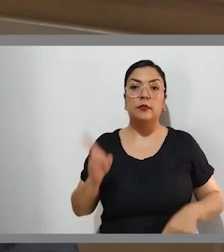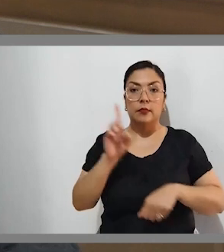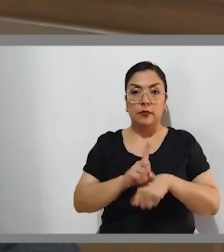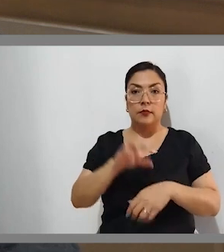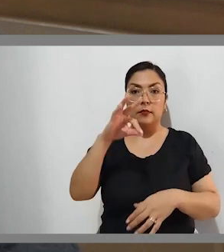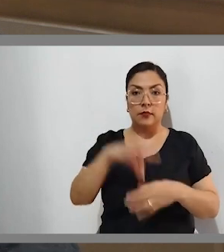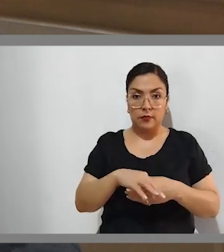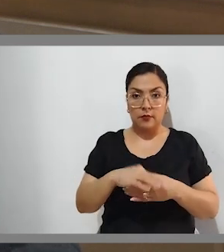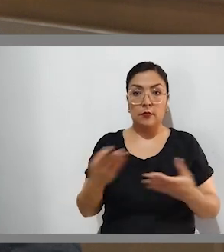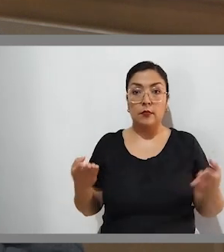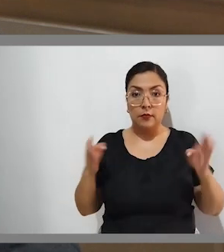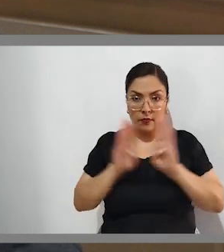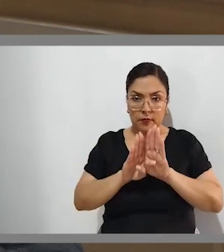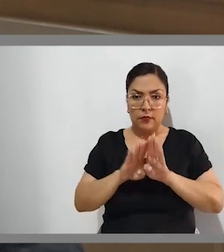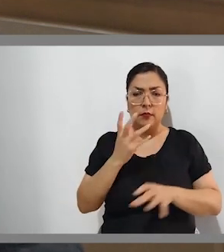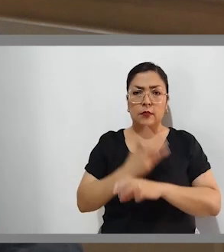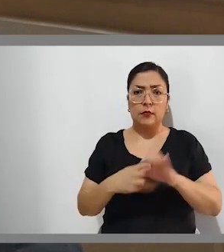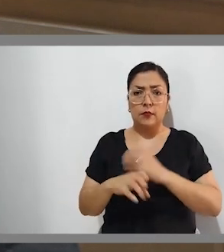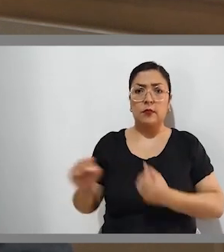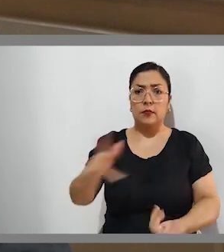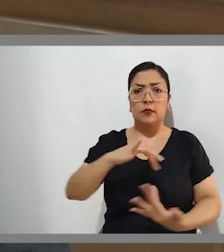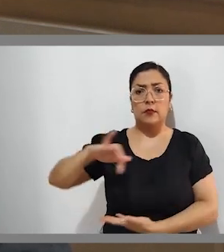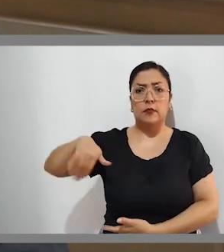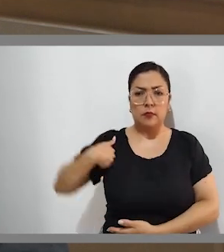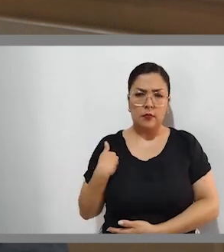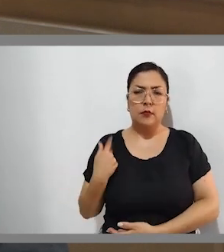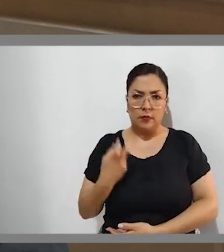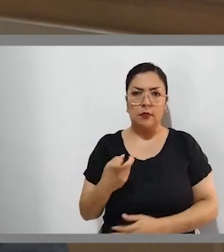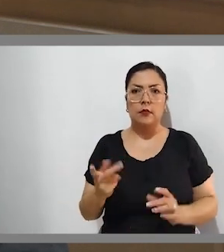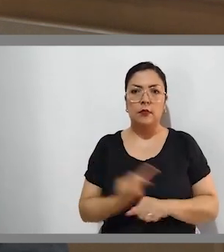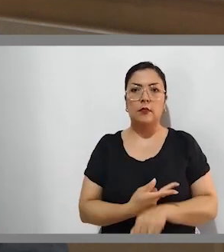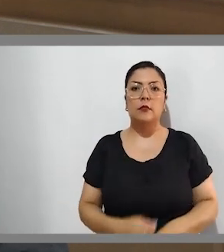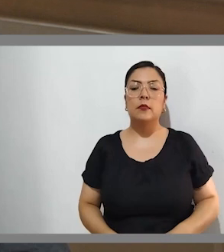la jornada y que se reciben documentos y materiales en Bodega Central.